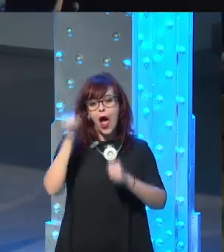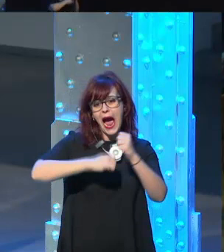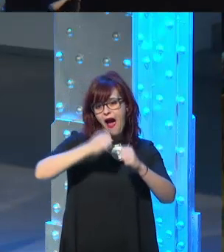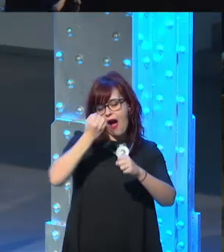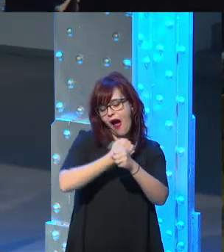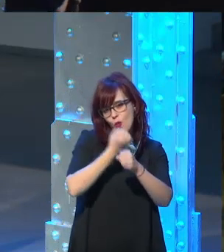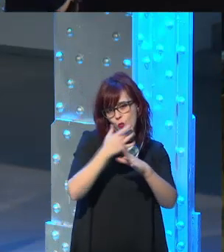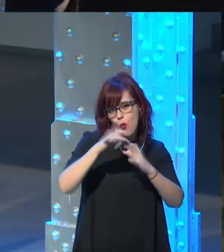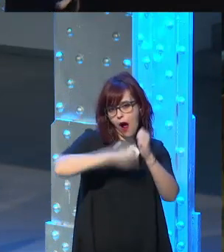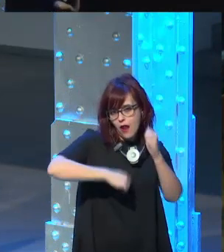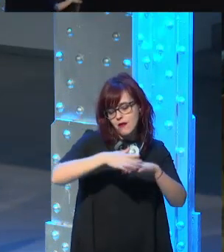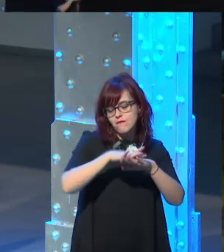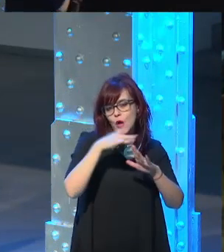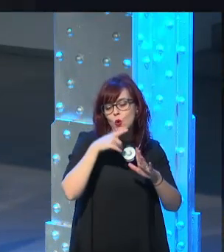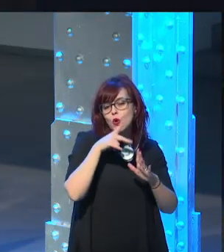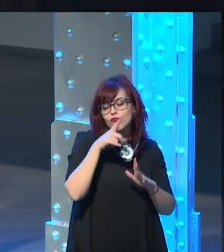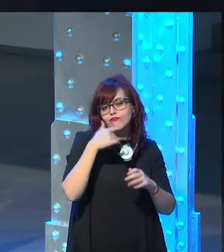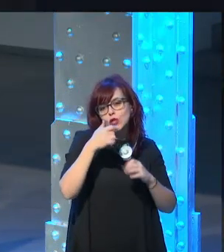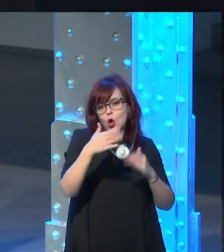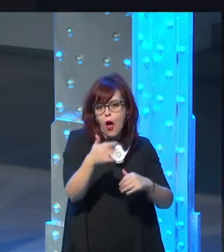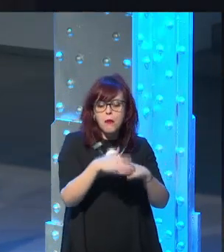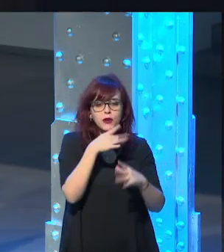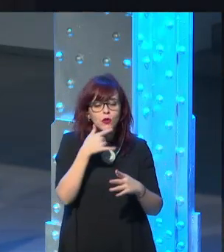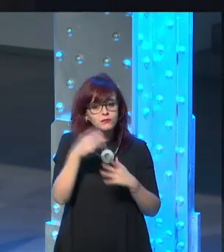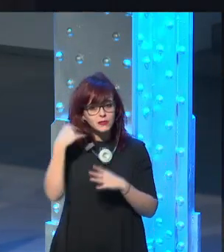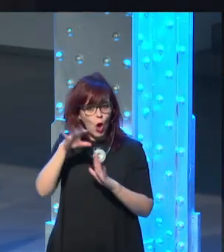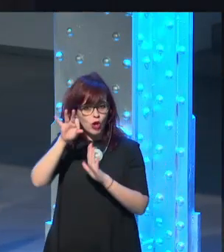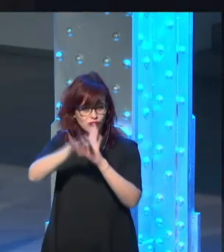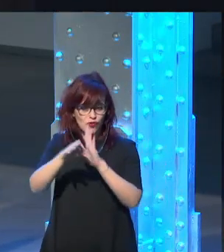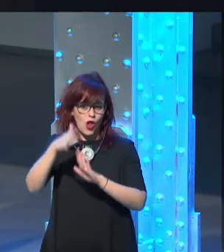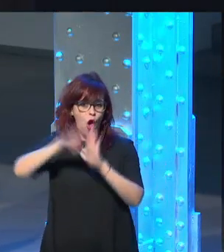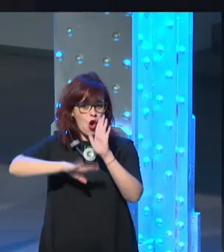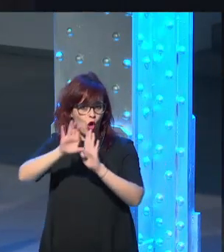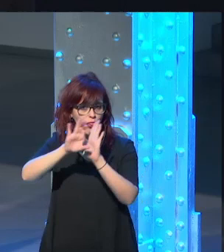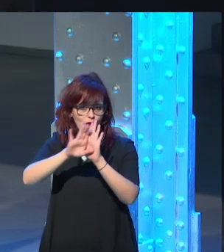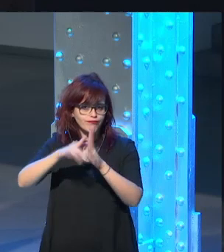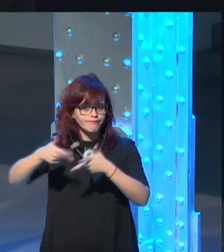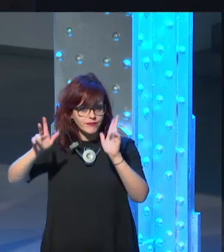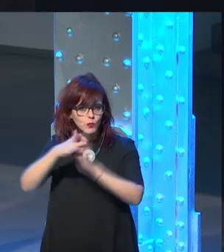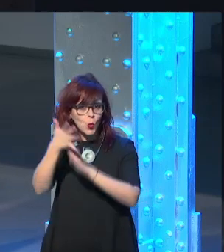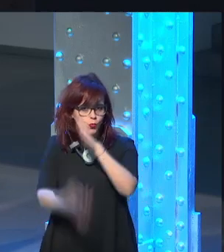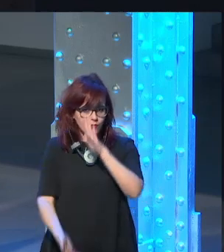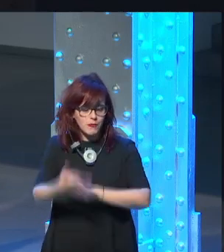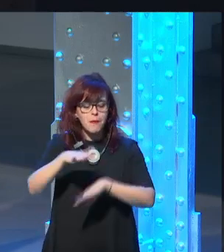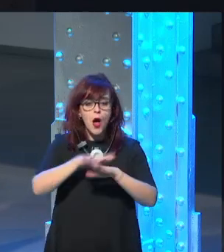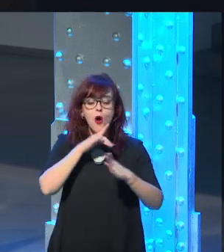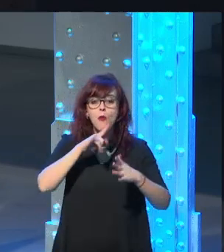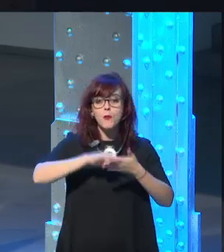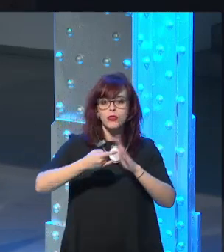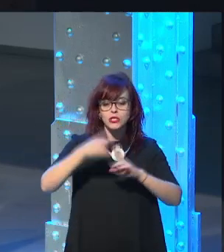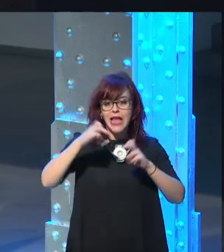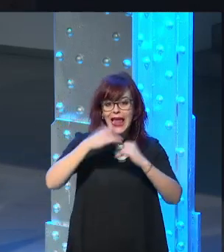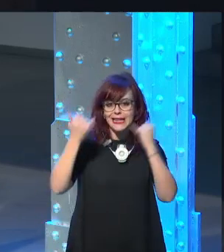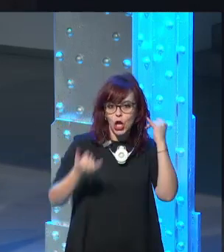él. Pero igual, bueno, sí, tengo que simplemente ponerme, porque también era mi primer proyecto de electrónica, con lo cual no tengo ni